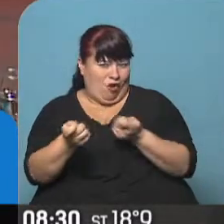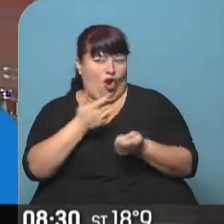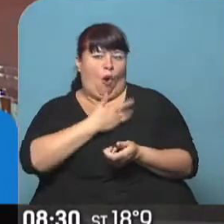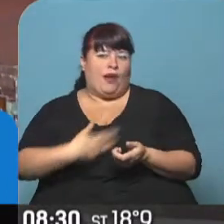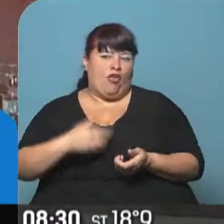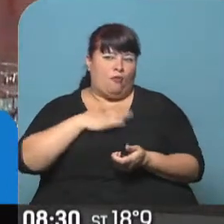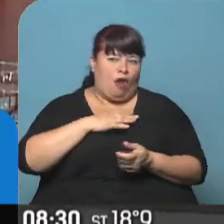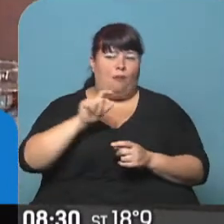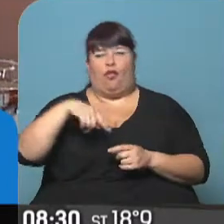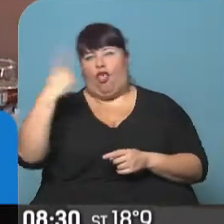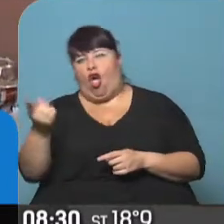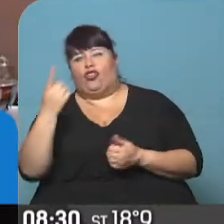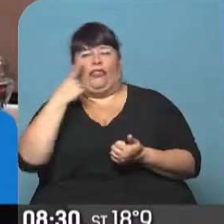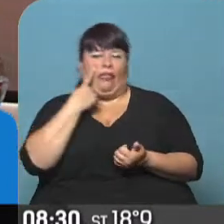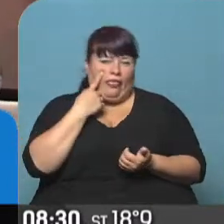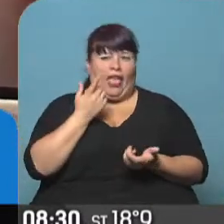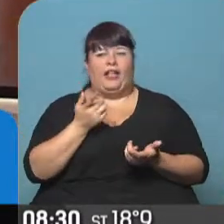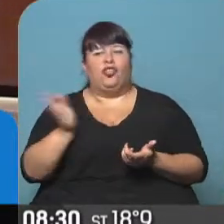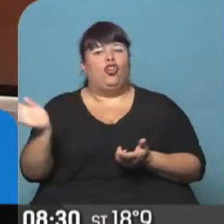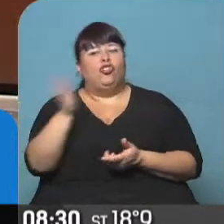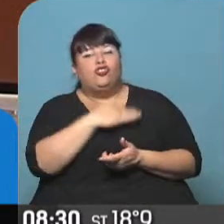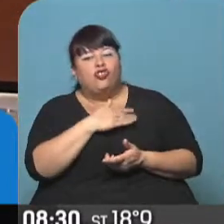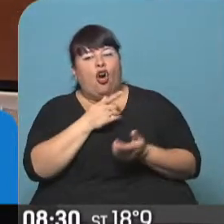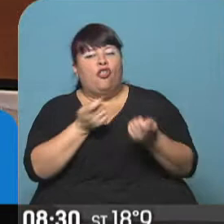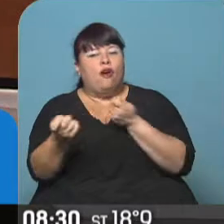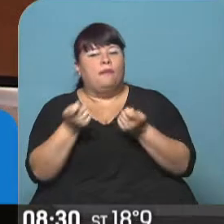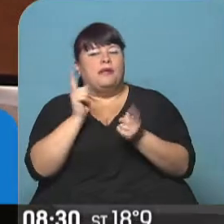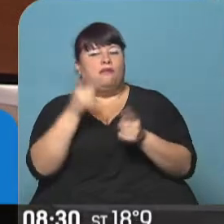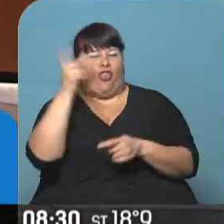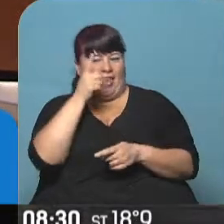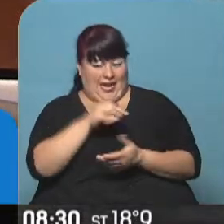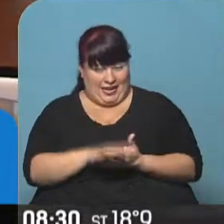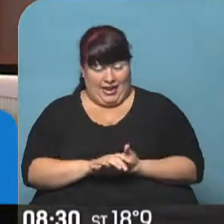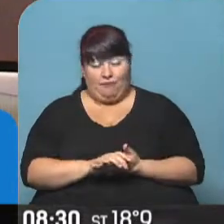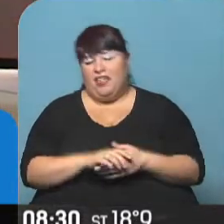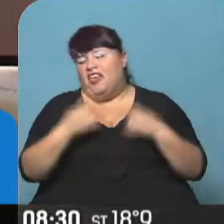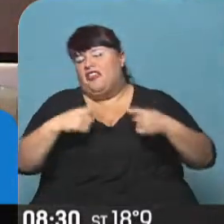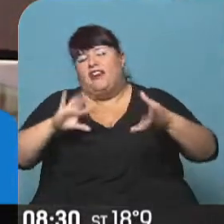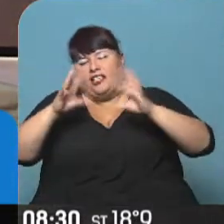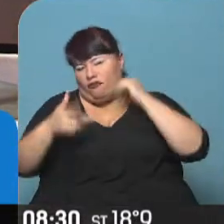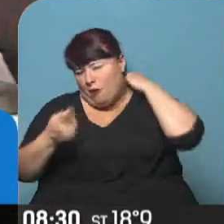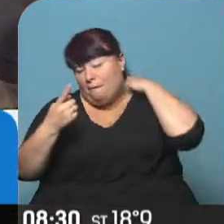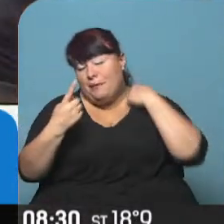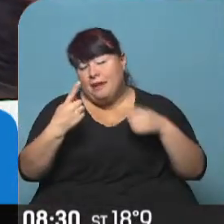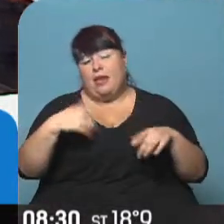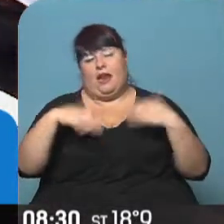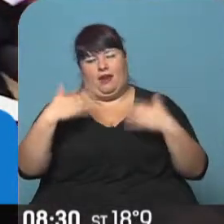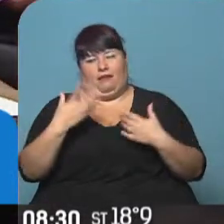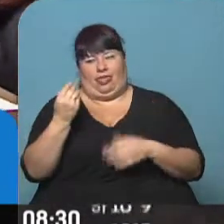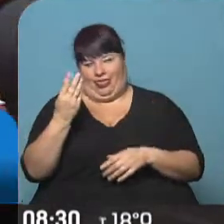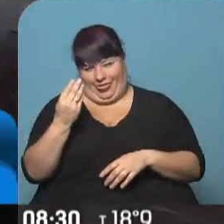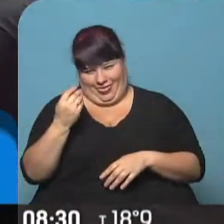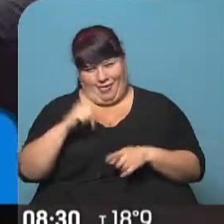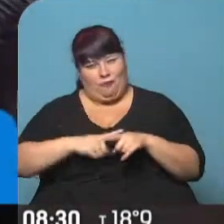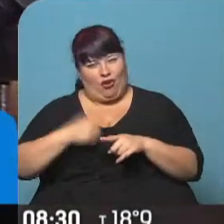Gobernadores propios, ajenos, intendentes, todos jugaron al juego que le propuso el kirchnerismo, por diferentes razones. En principio por una enorme cobardía que